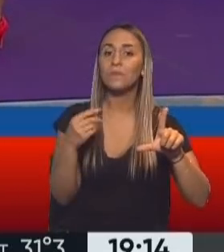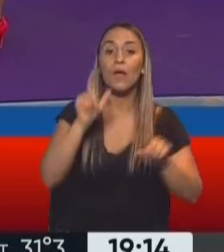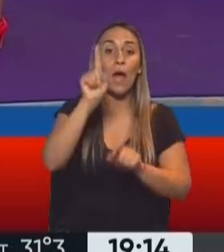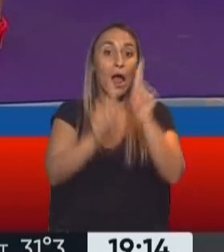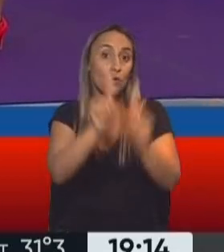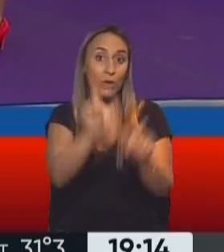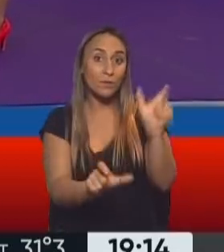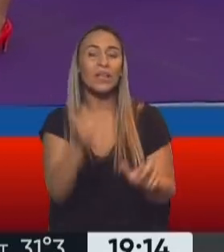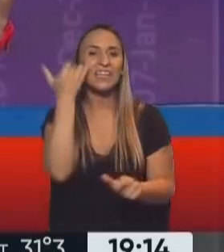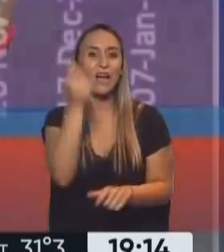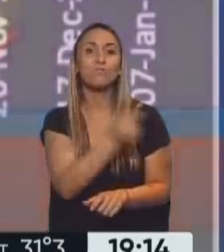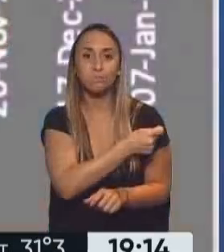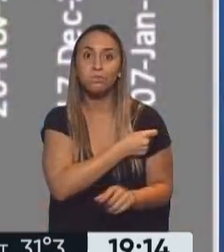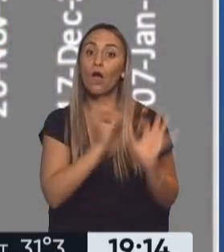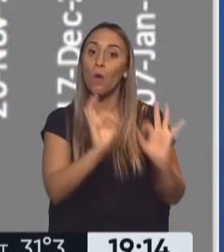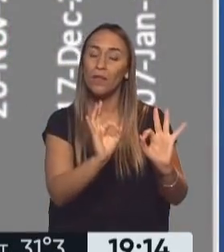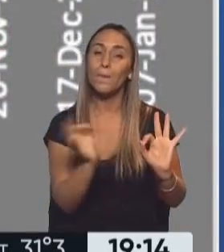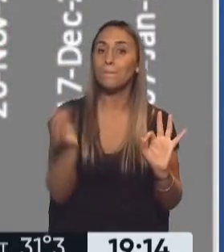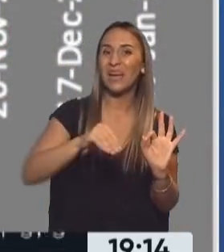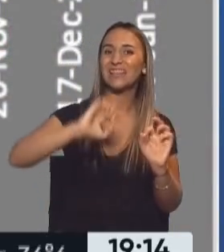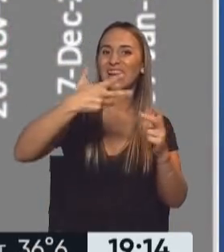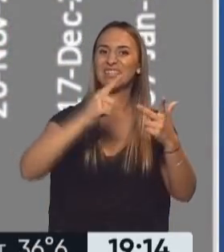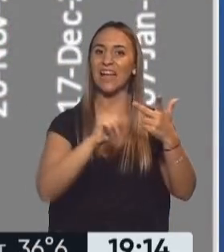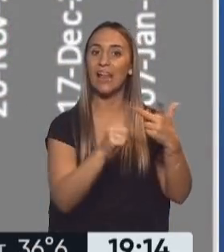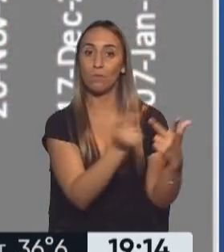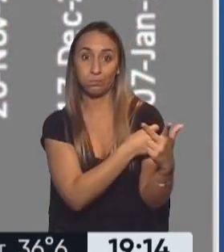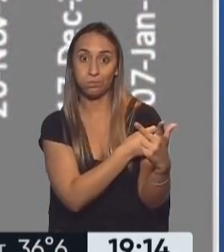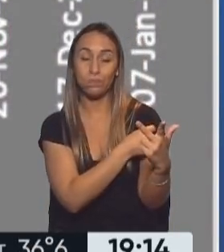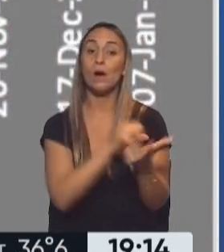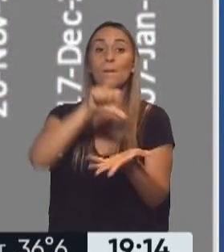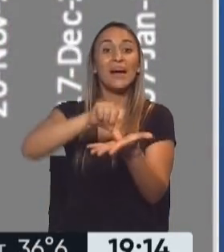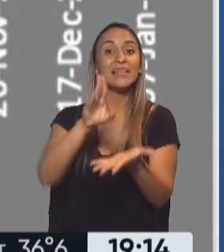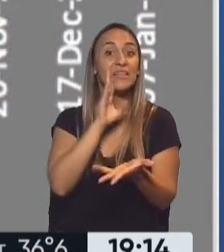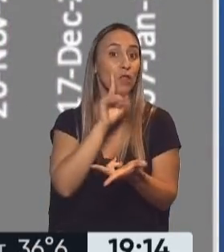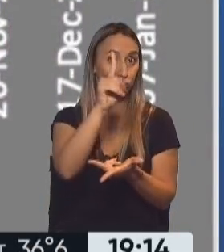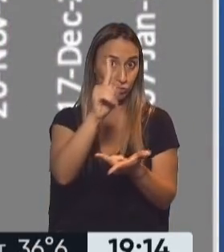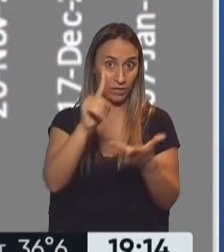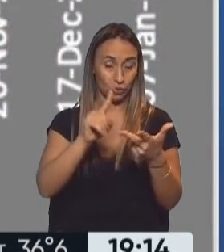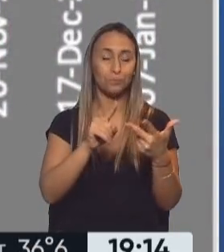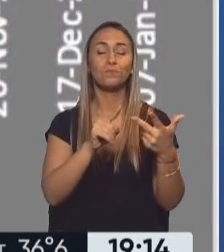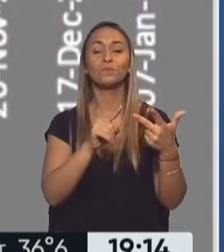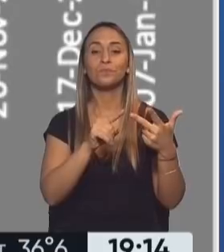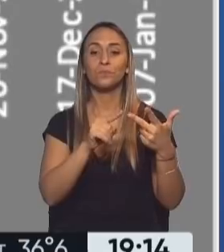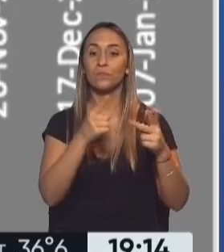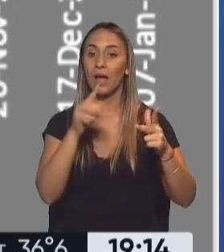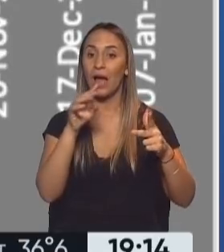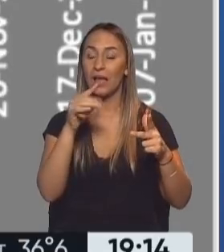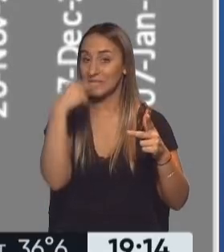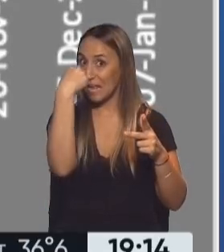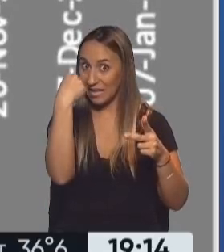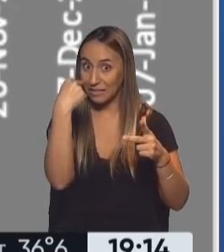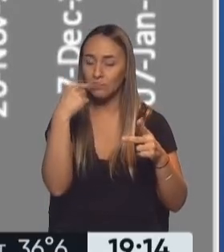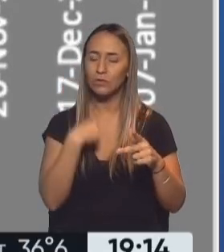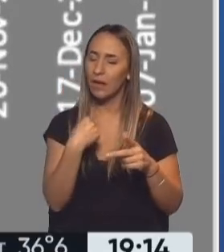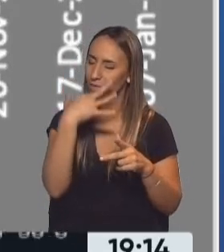esquema de vacunación completa más el refuerzo. Y hablamos de Estados Unidos, ¿eh? Esto es Estados Unidos. Los datos le puedo asegurar que me